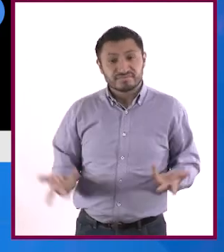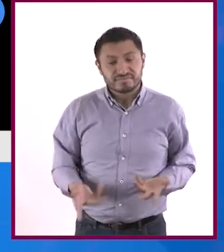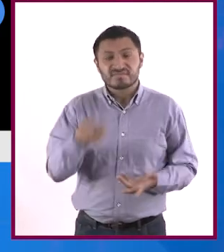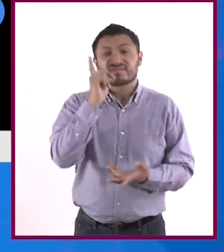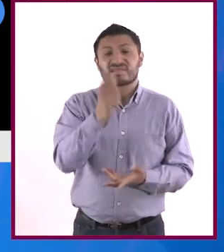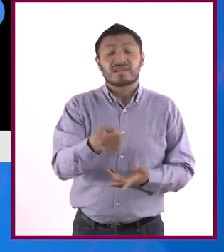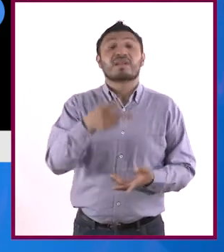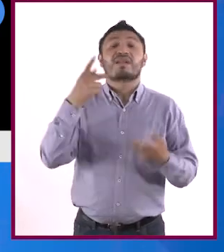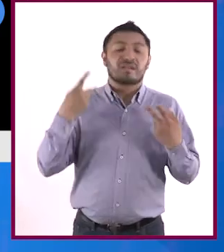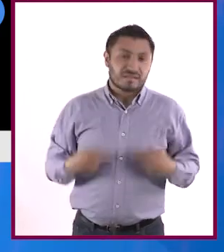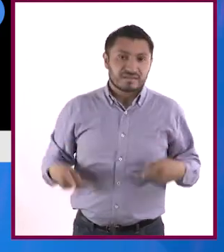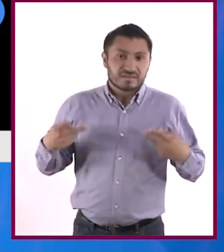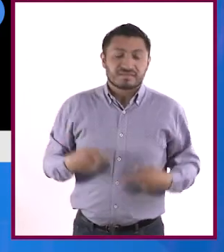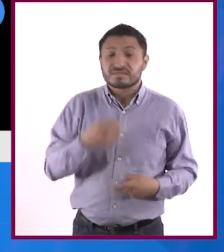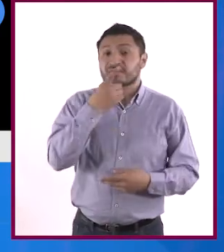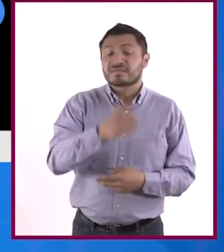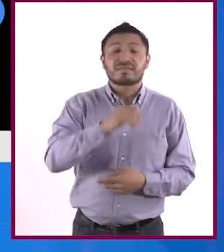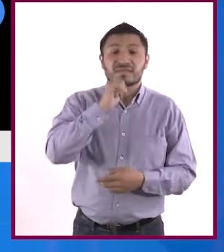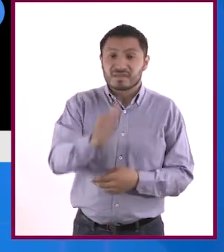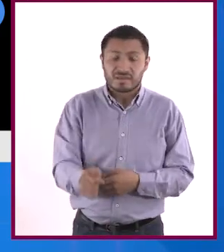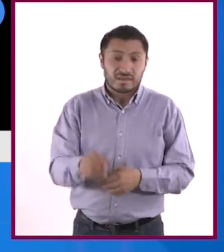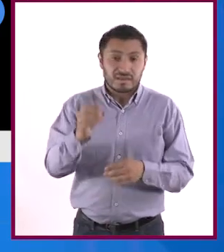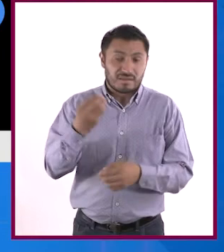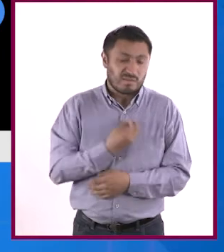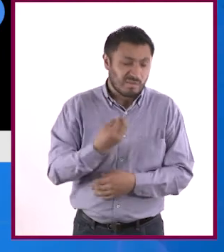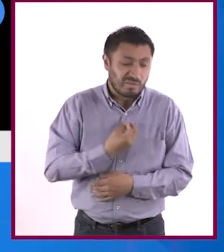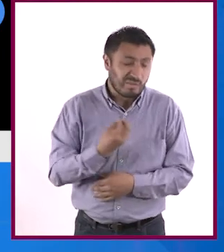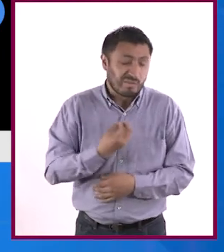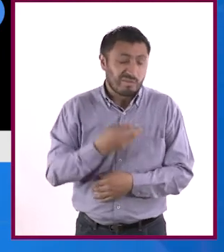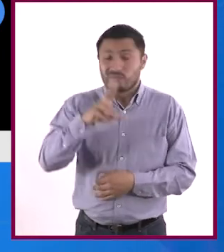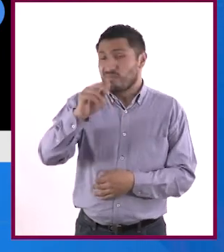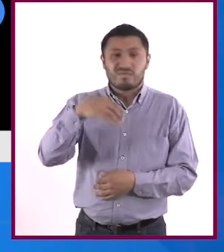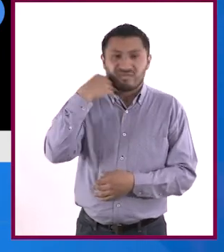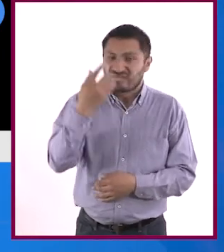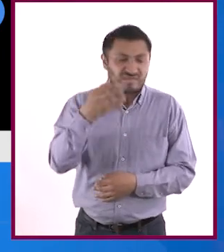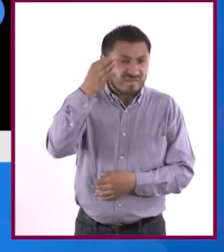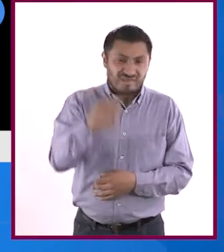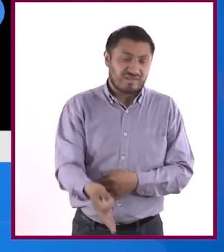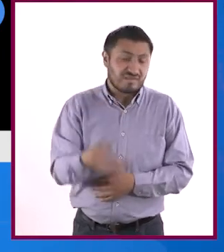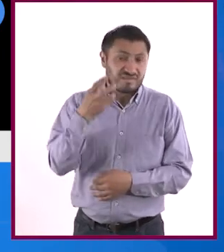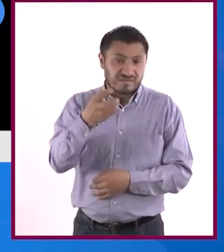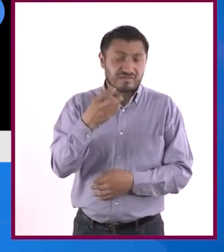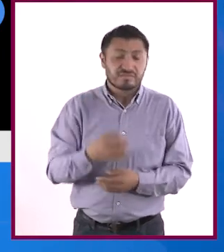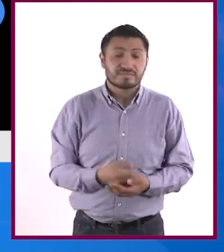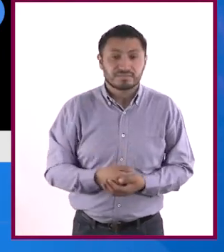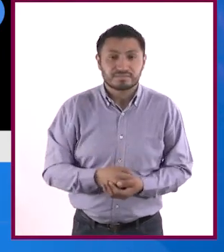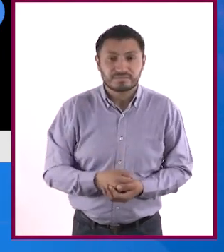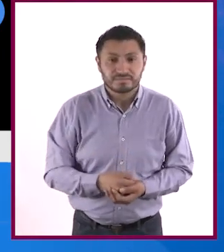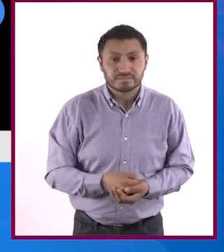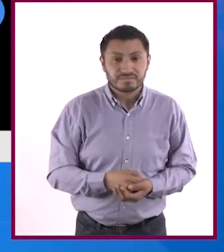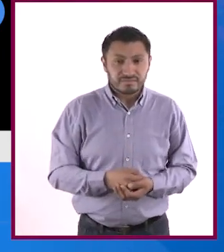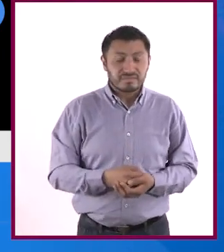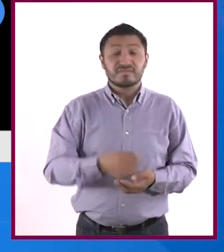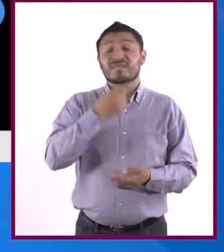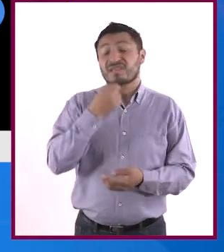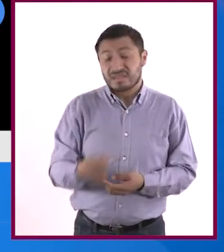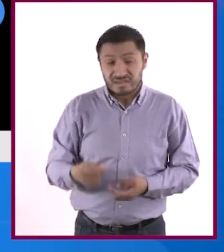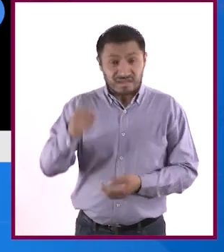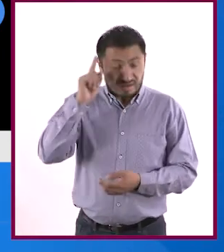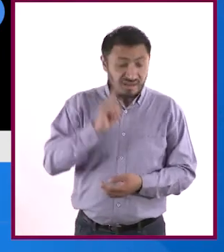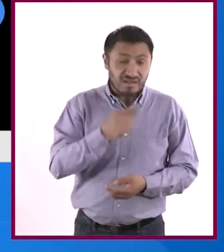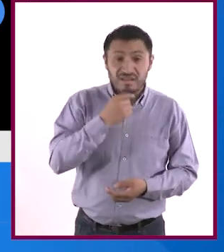que las personas se niegan o se resisten por esta situación de coexistencia de paradigmas a aceptar que niñas y